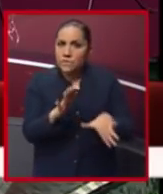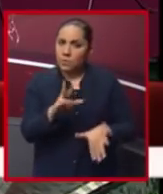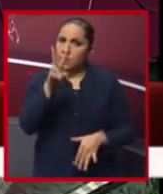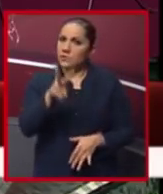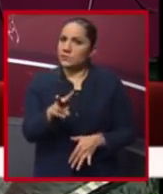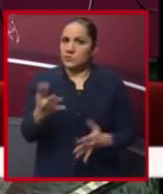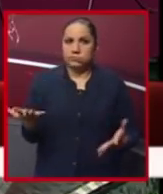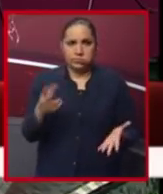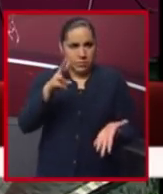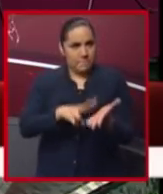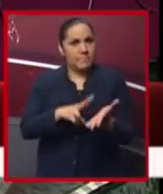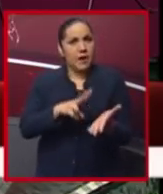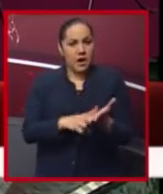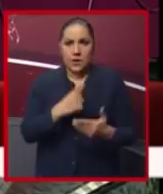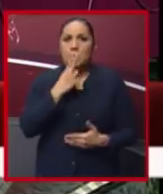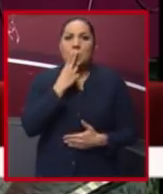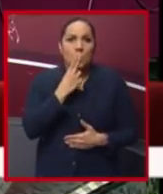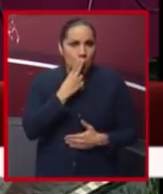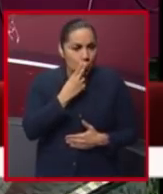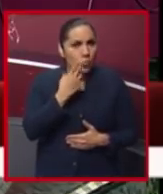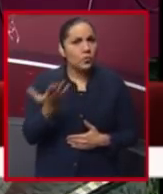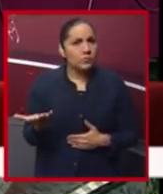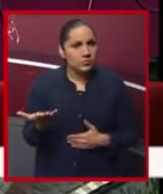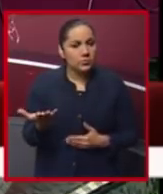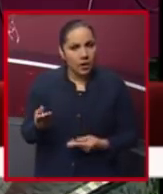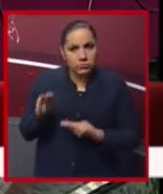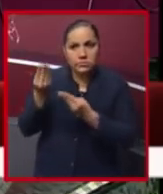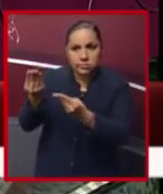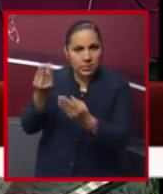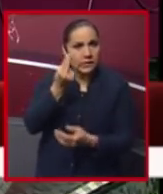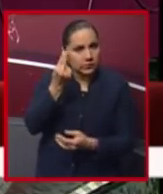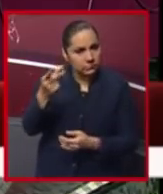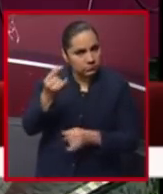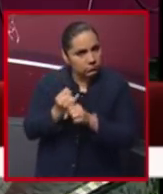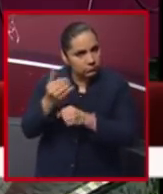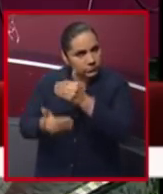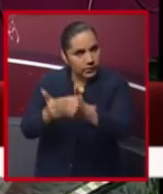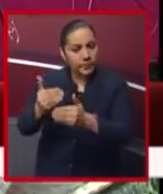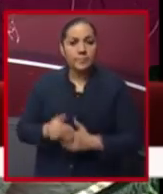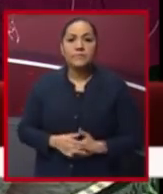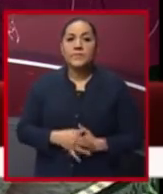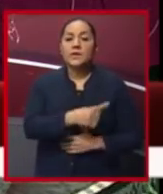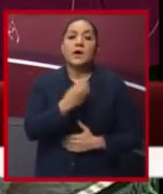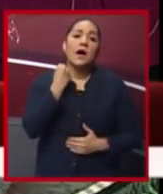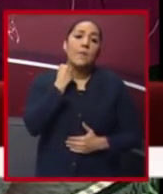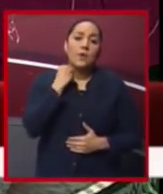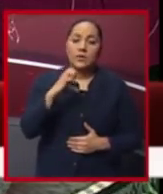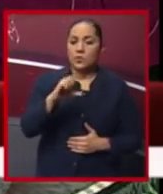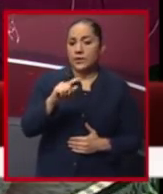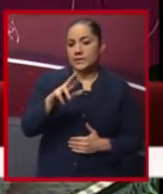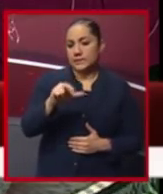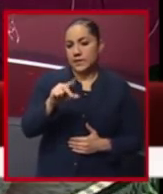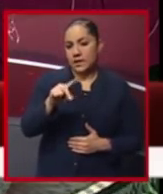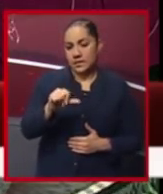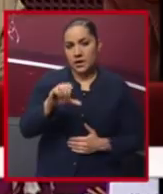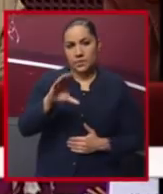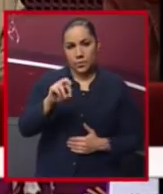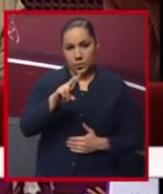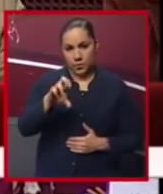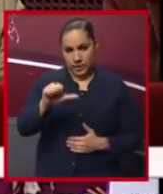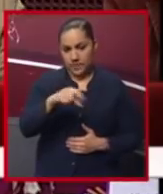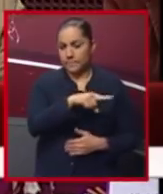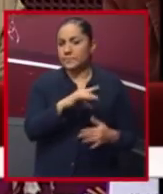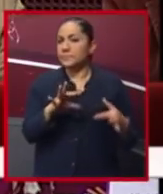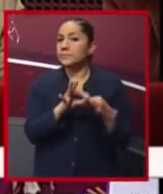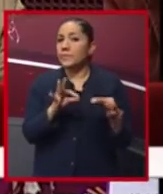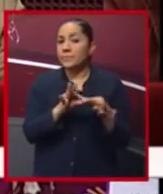se haga efectivo lo que nosotros dijimos. El abogado Francisco Estrada Correa indicó que a lo largo de la